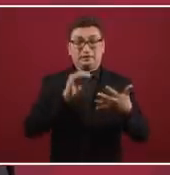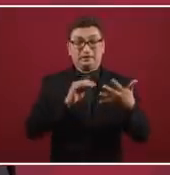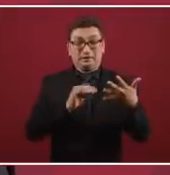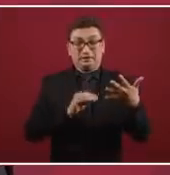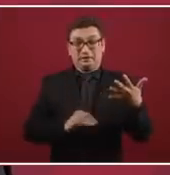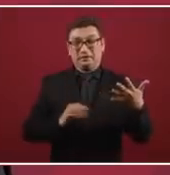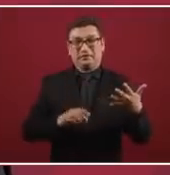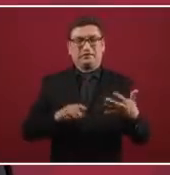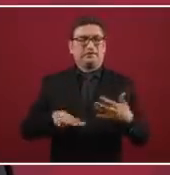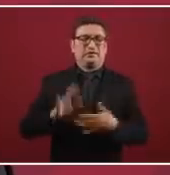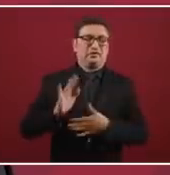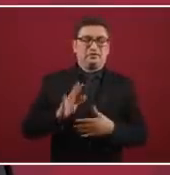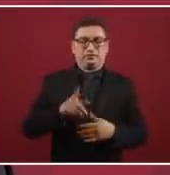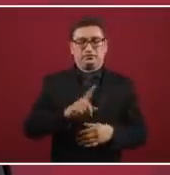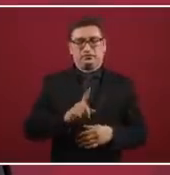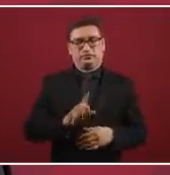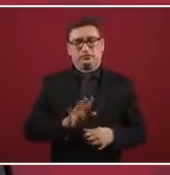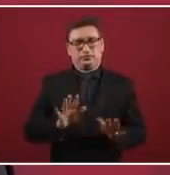comprometida